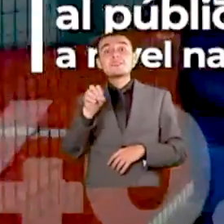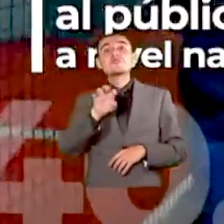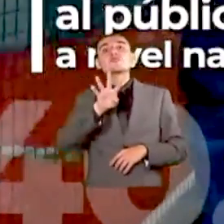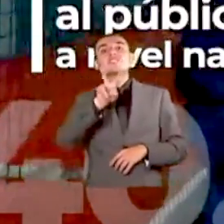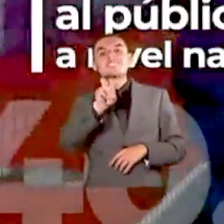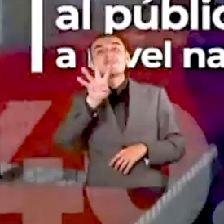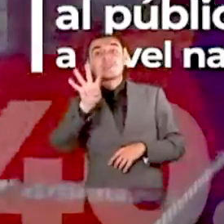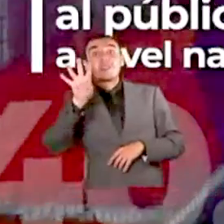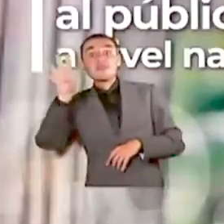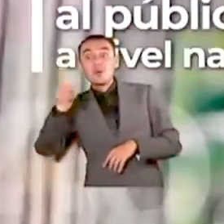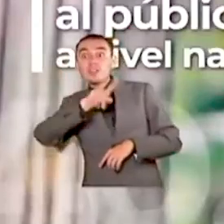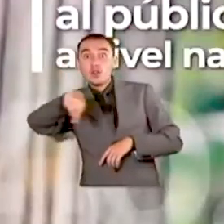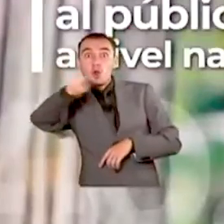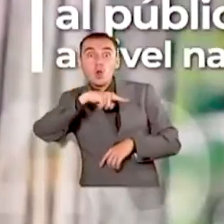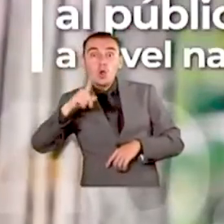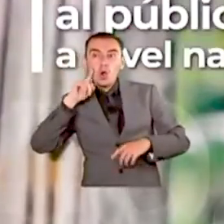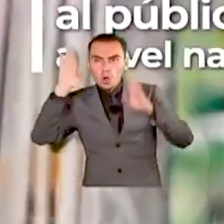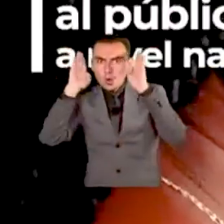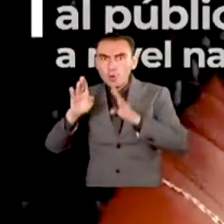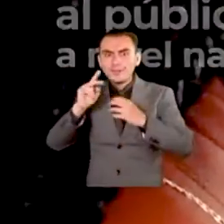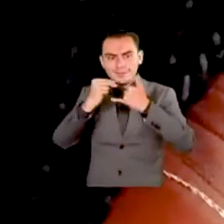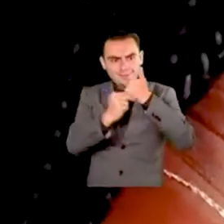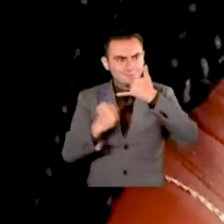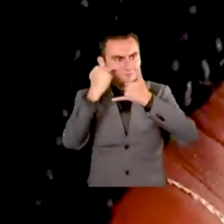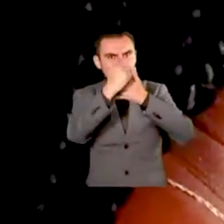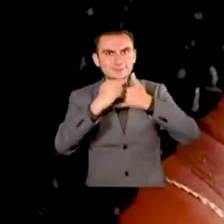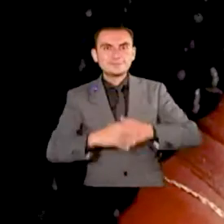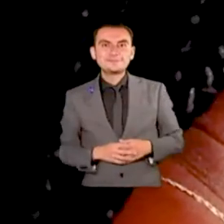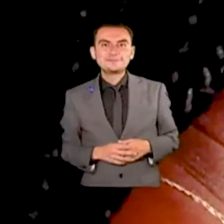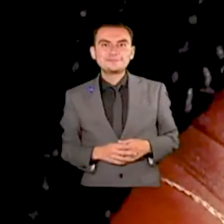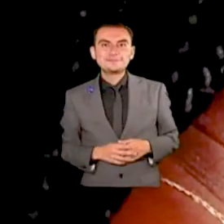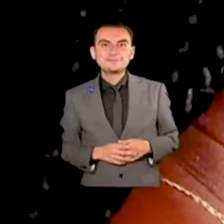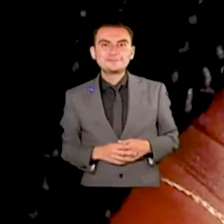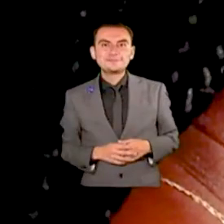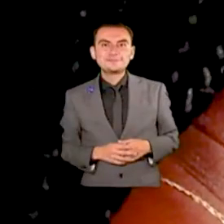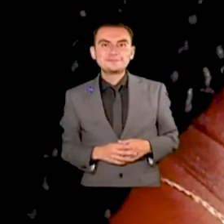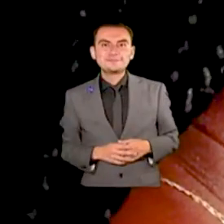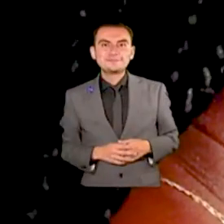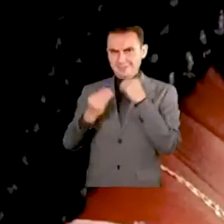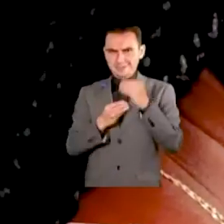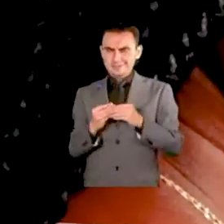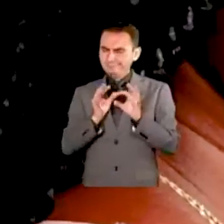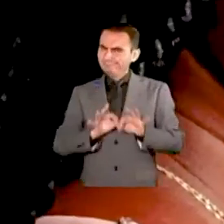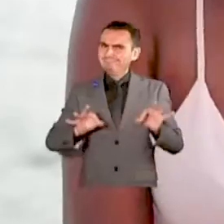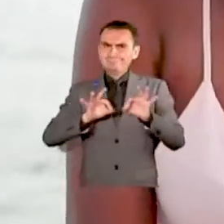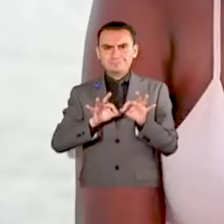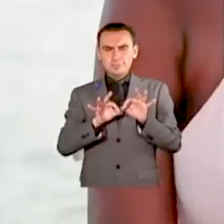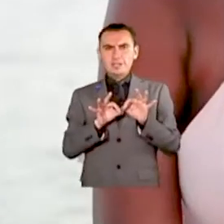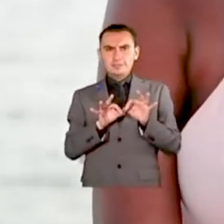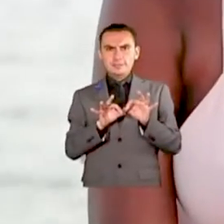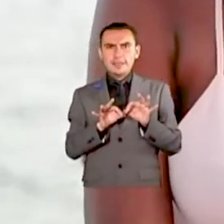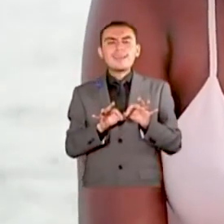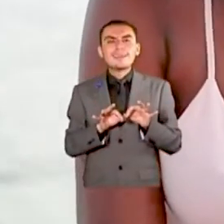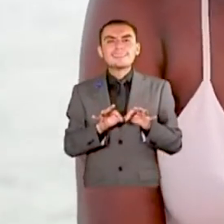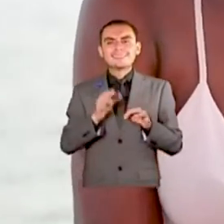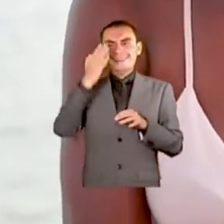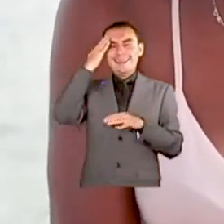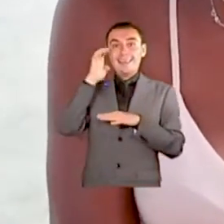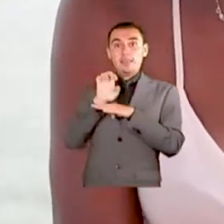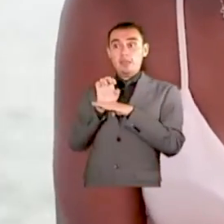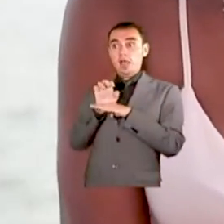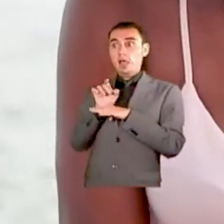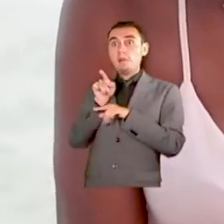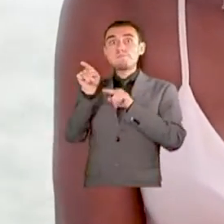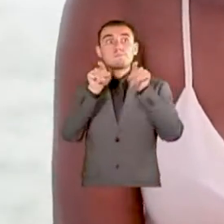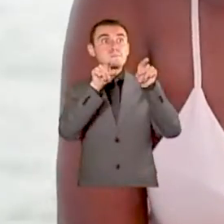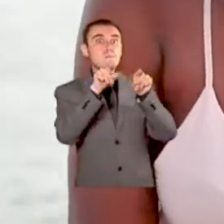40.744 orientaciones al público a nivel nacional. La Procuraduría juega un importante si las entidades no